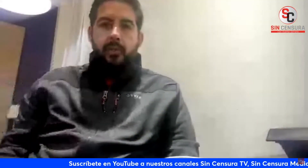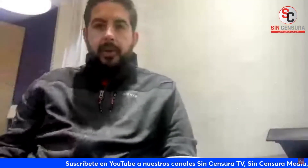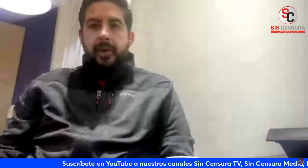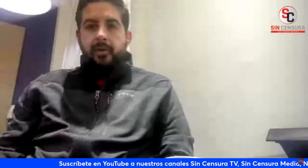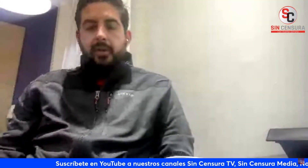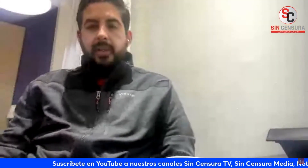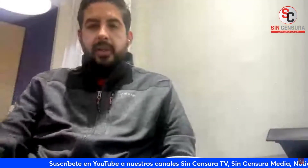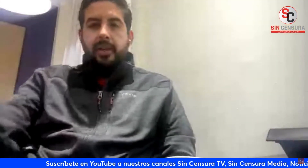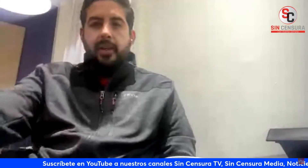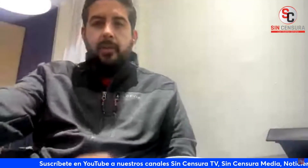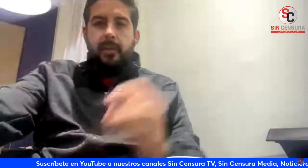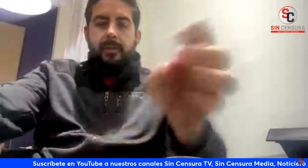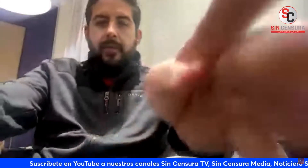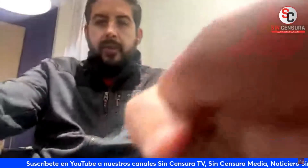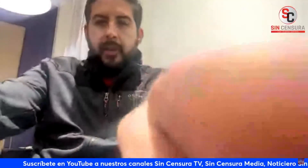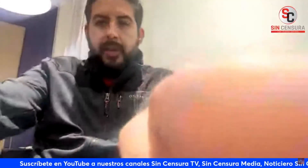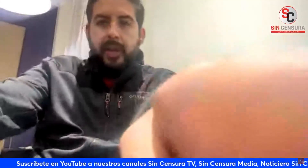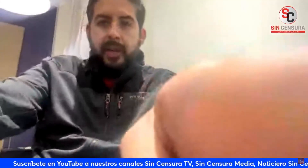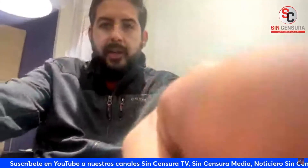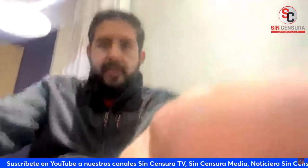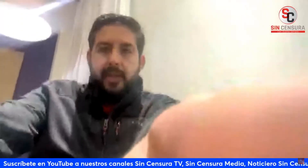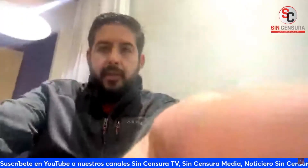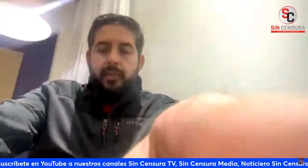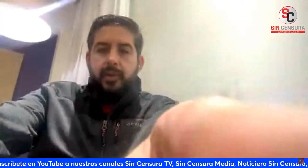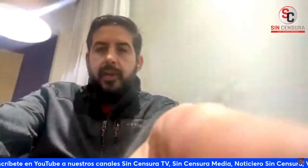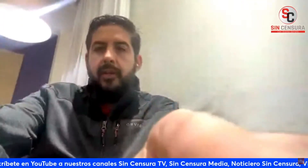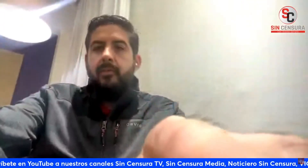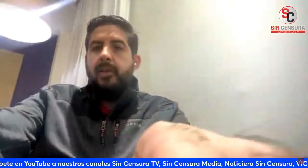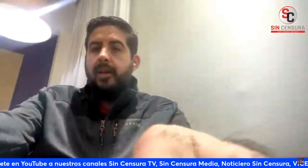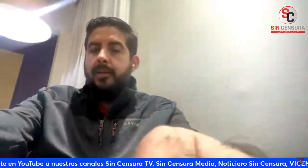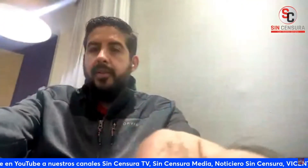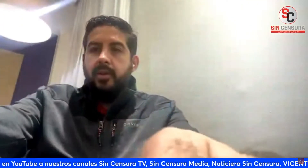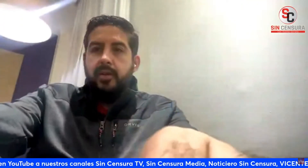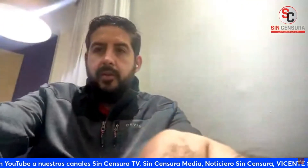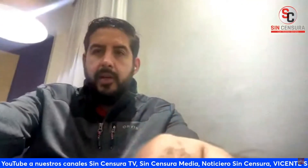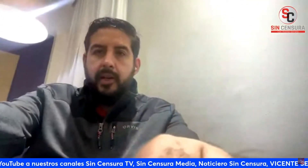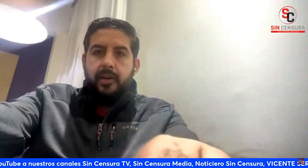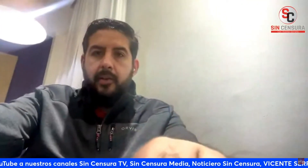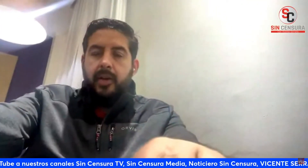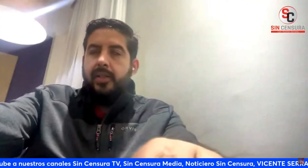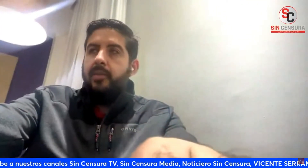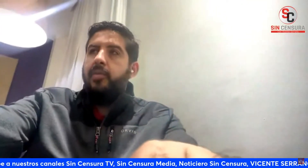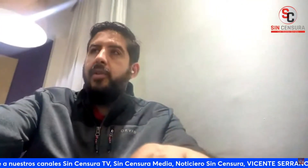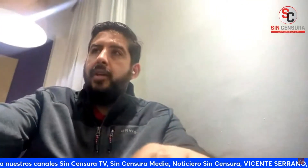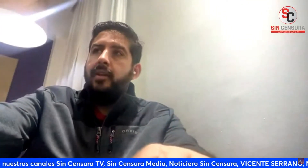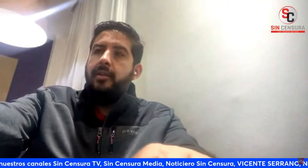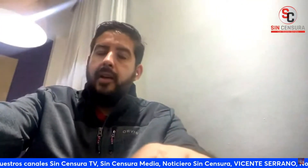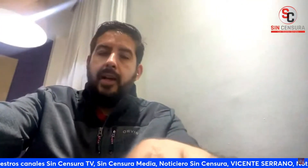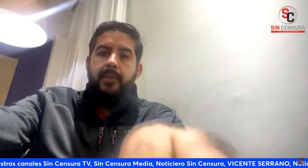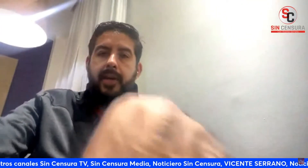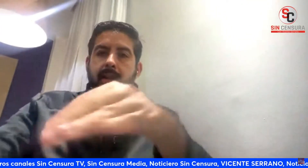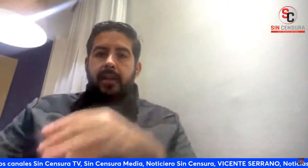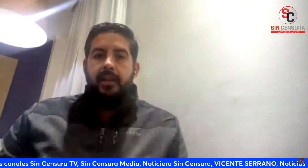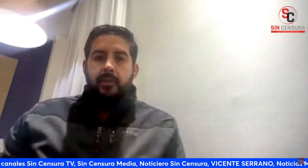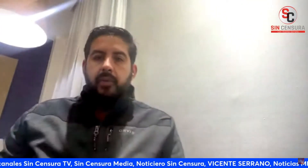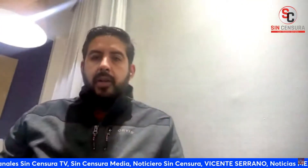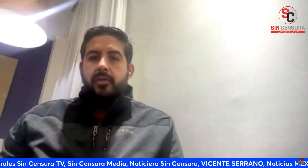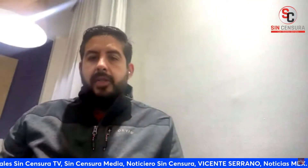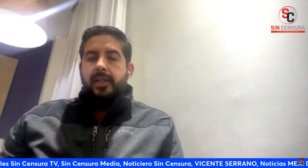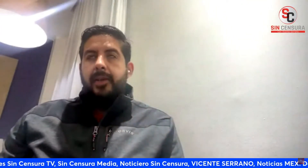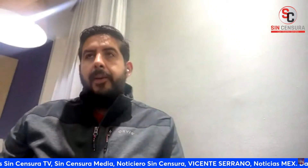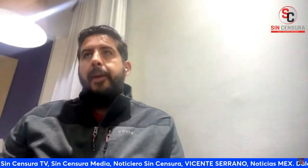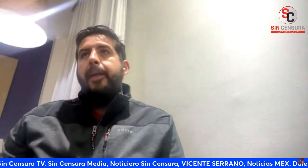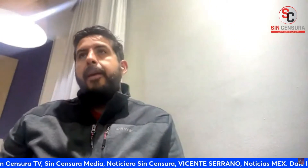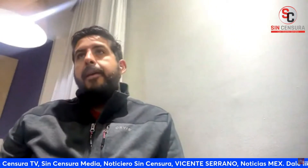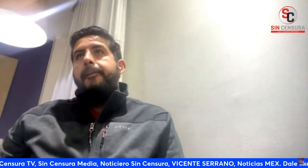Sí, pues la Suprema Corte tiene un papel fundamental en este tipo de revisiones sobre lo que hacemos en la Cámara de